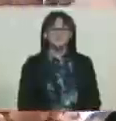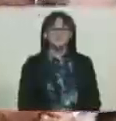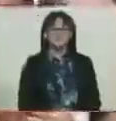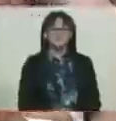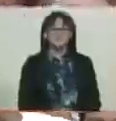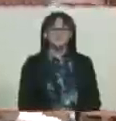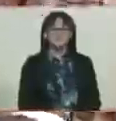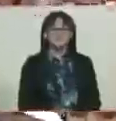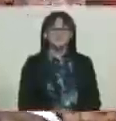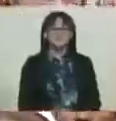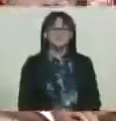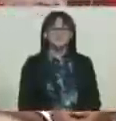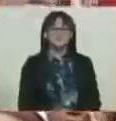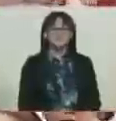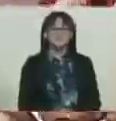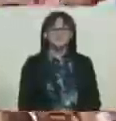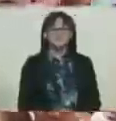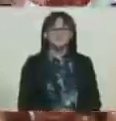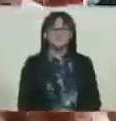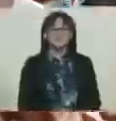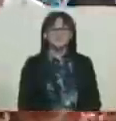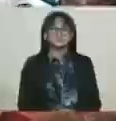ay ay ay ay